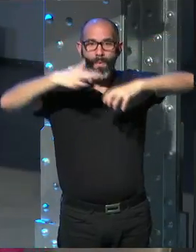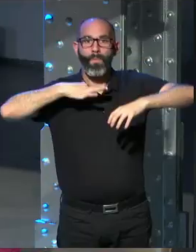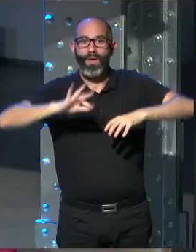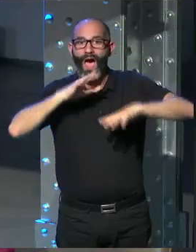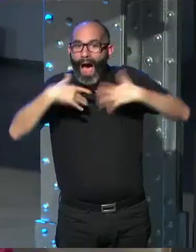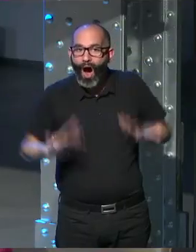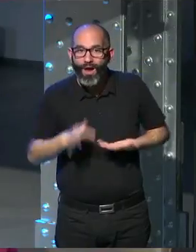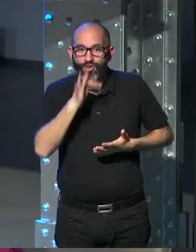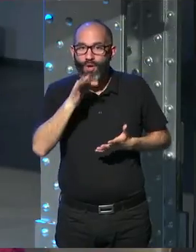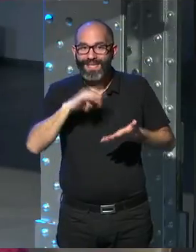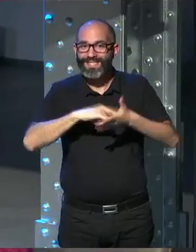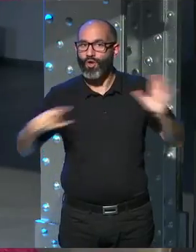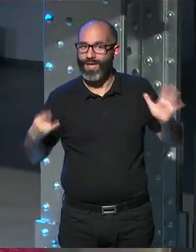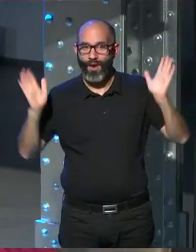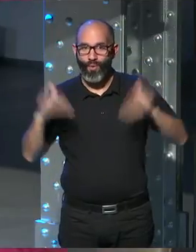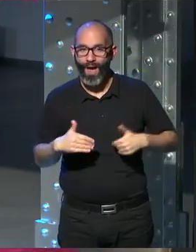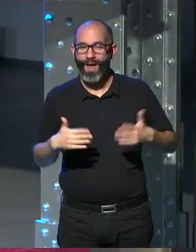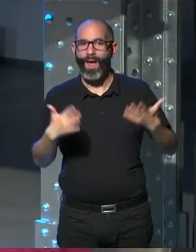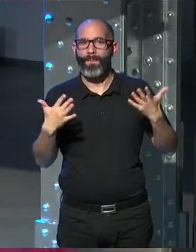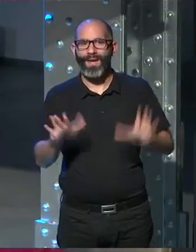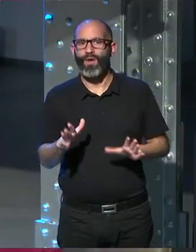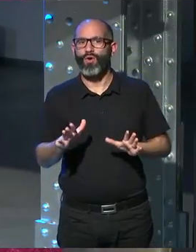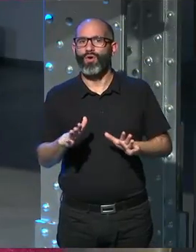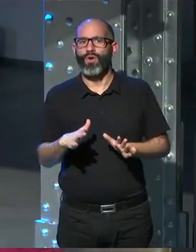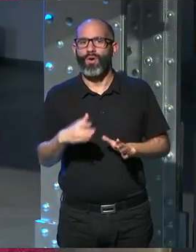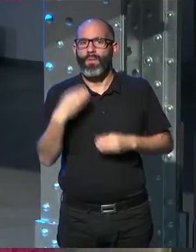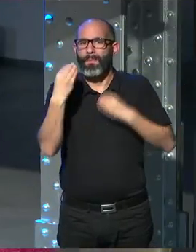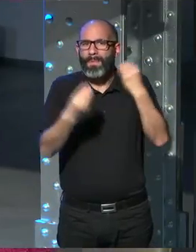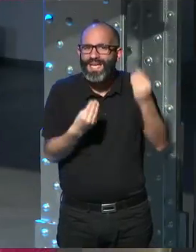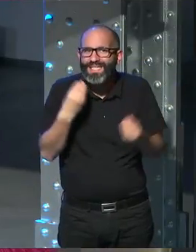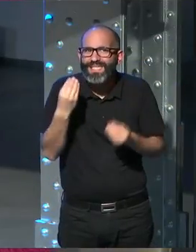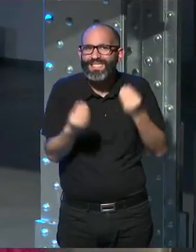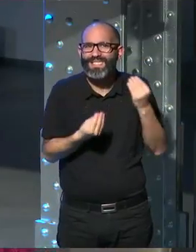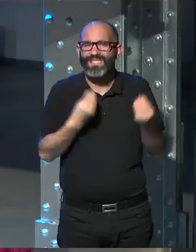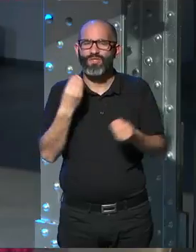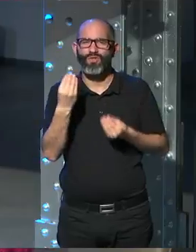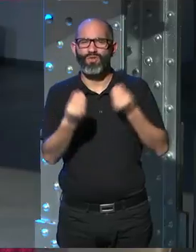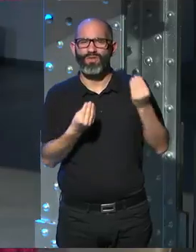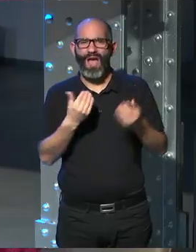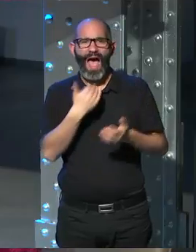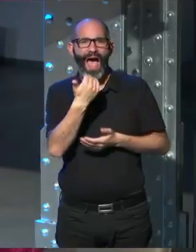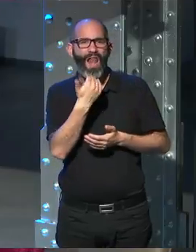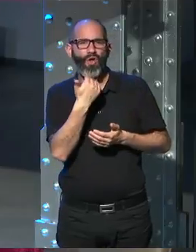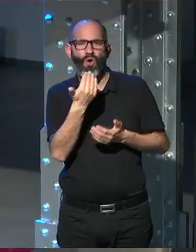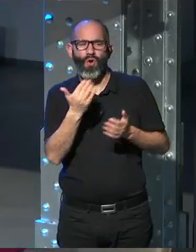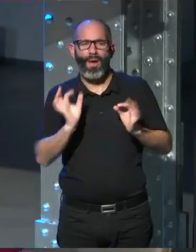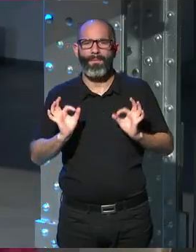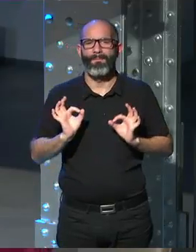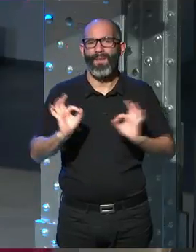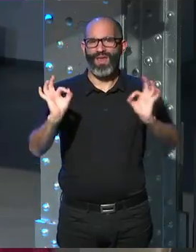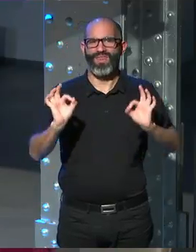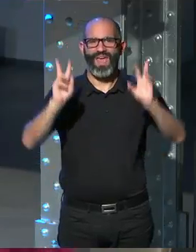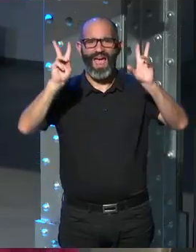tecnología, evidentemente, pero no creo que haya necesariamente nada especial sobre